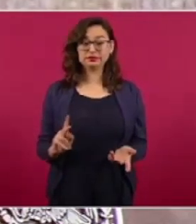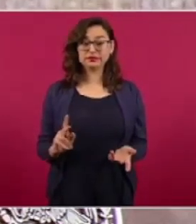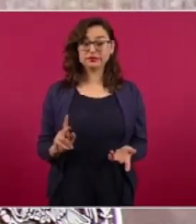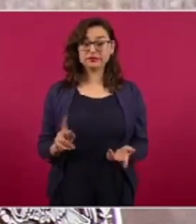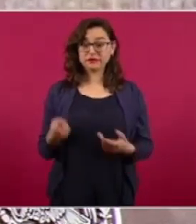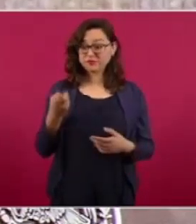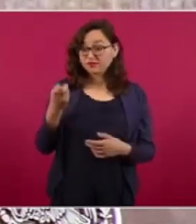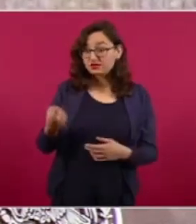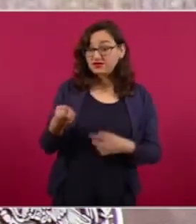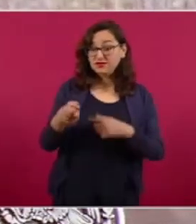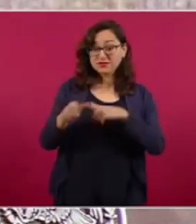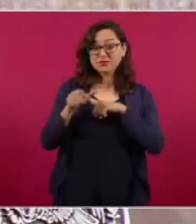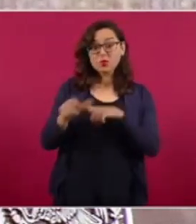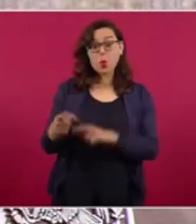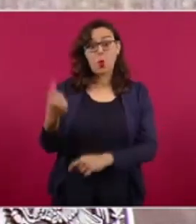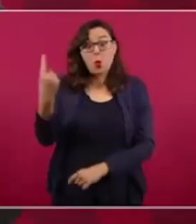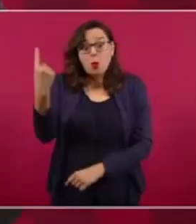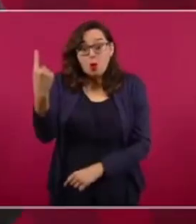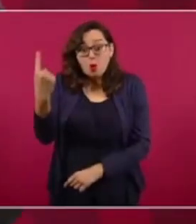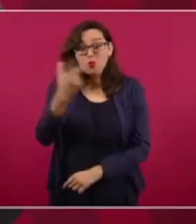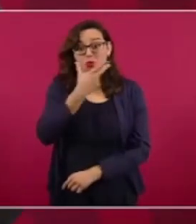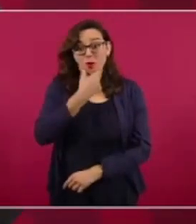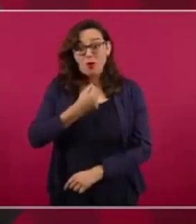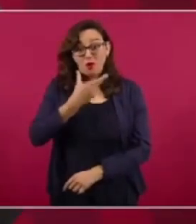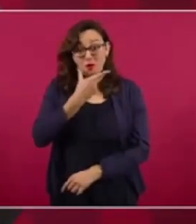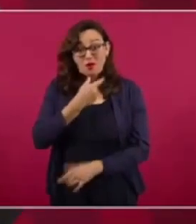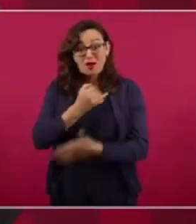de la decisión de un señor,